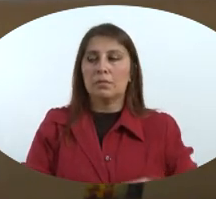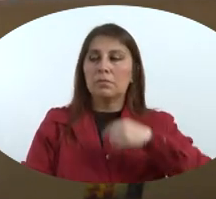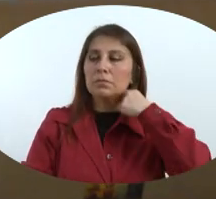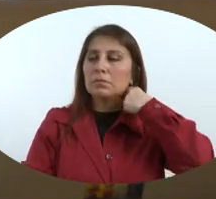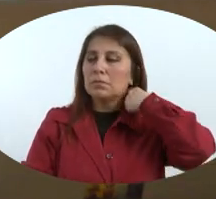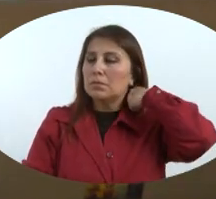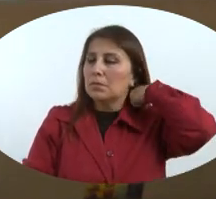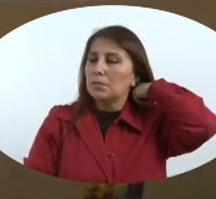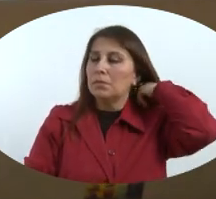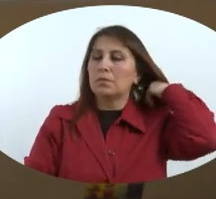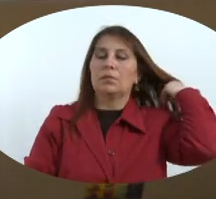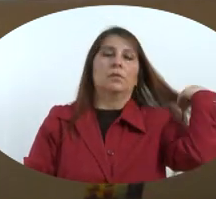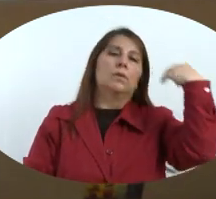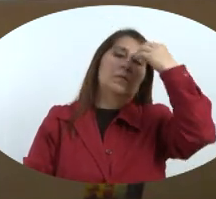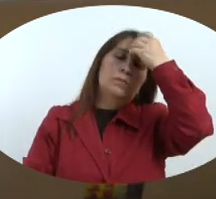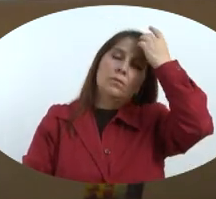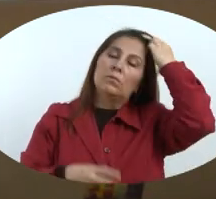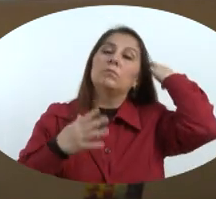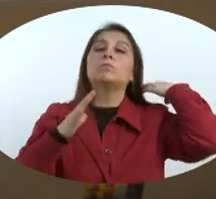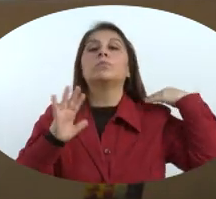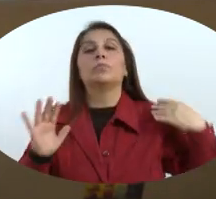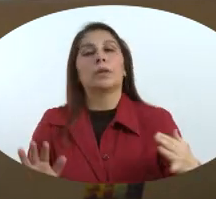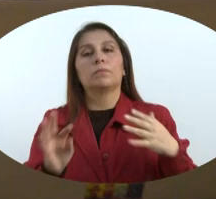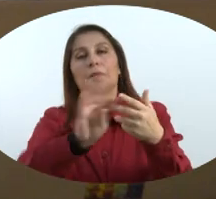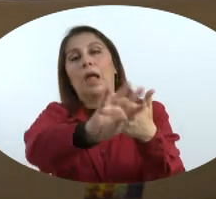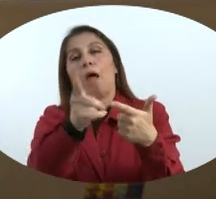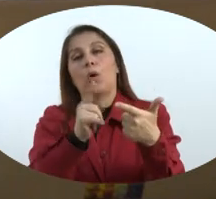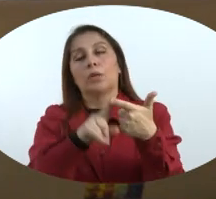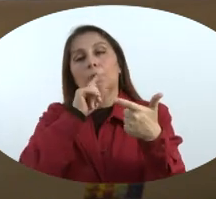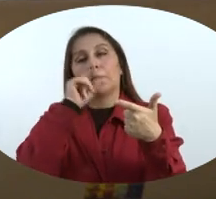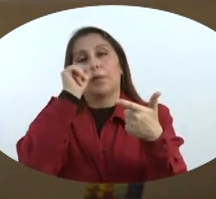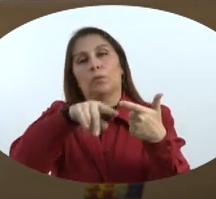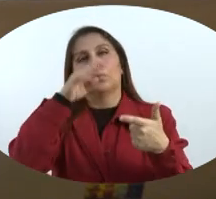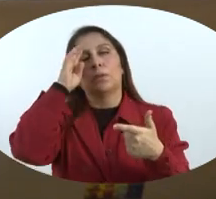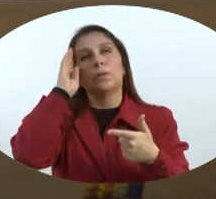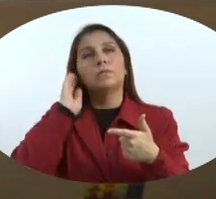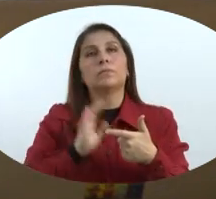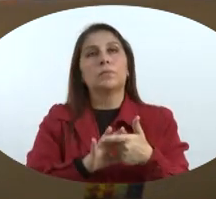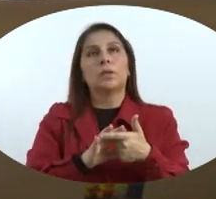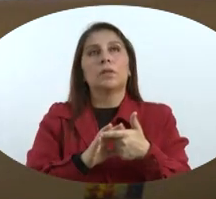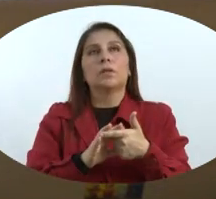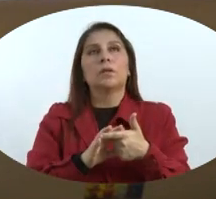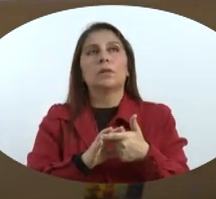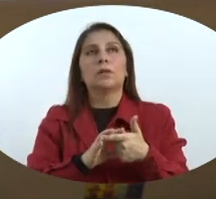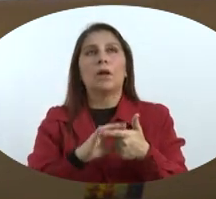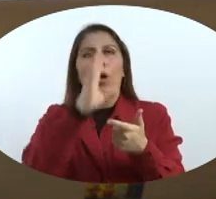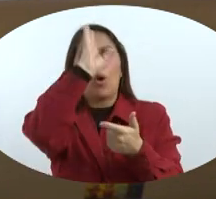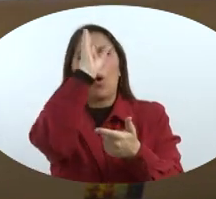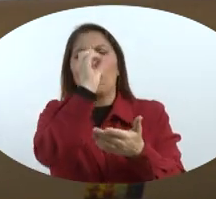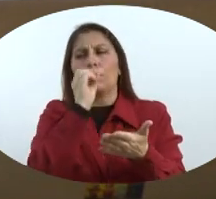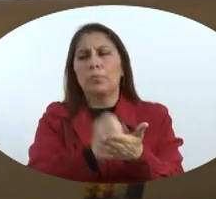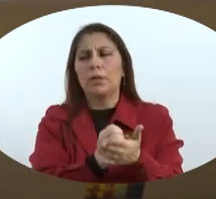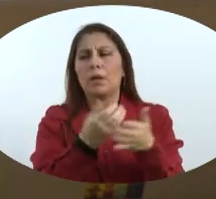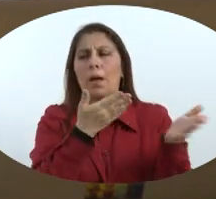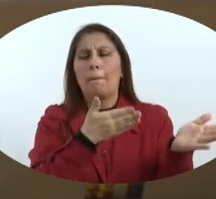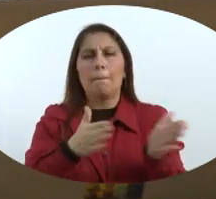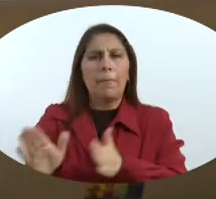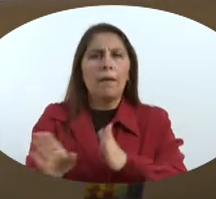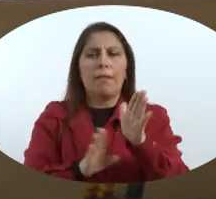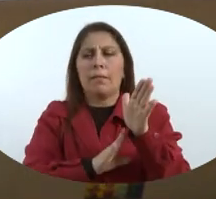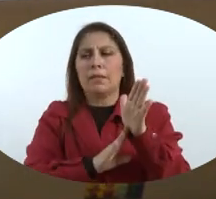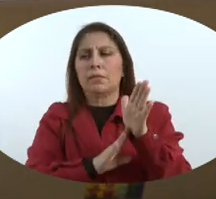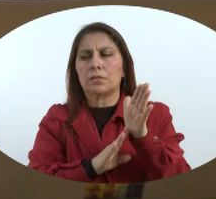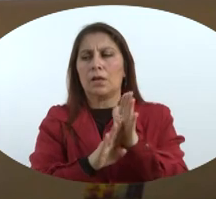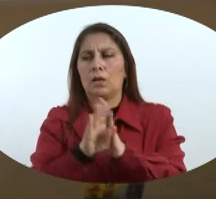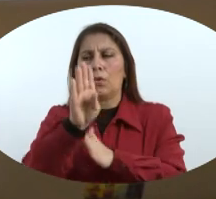vamos a empezar con la primera de estas tres la primera es que opinan de los puntos del plan nacional de